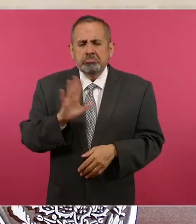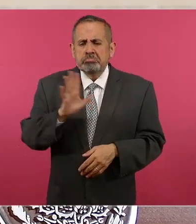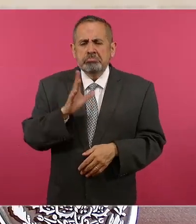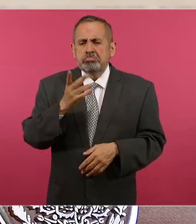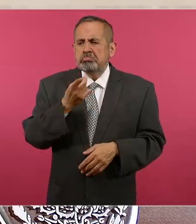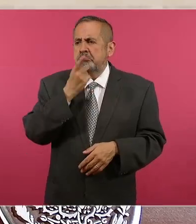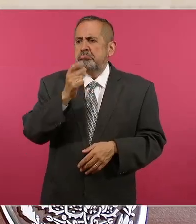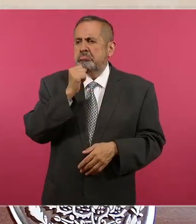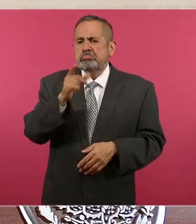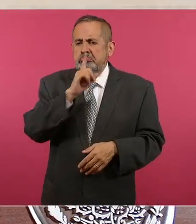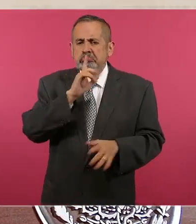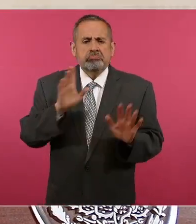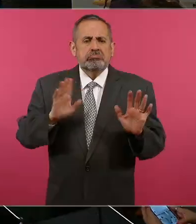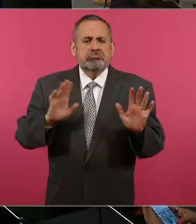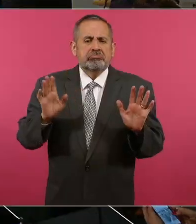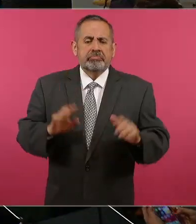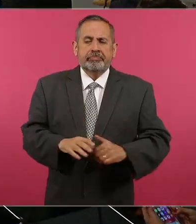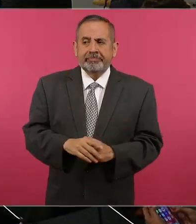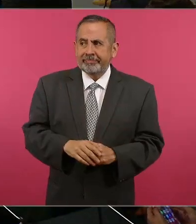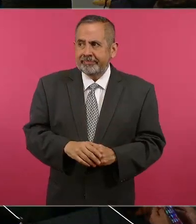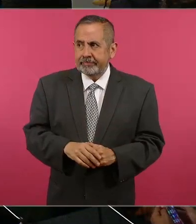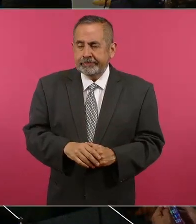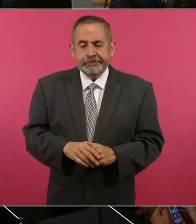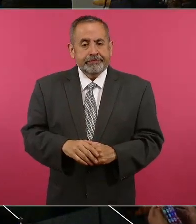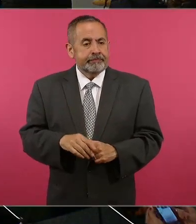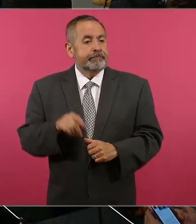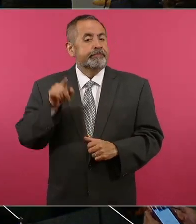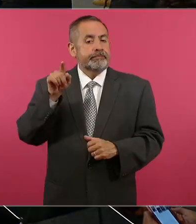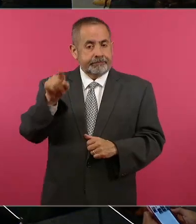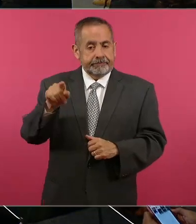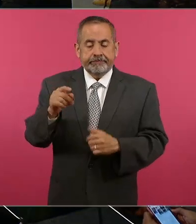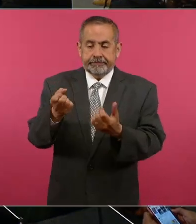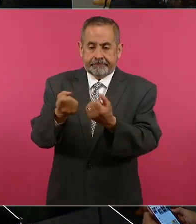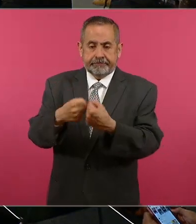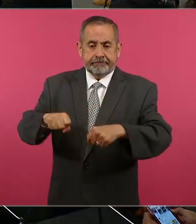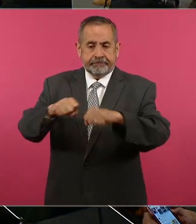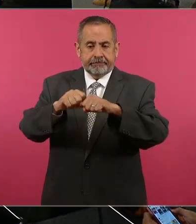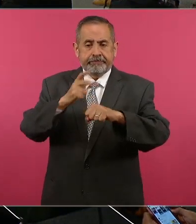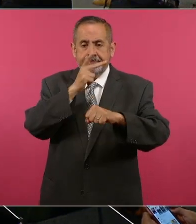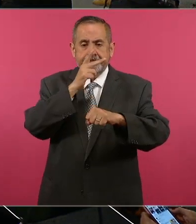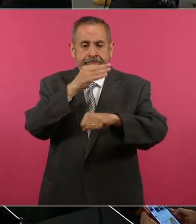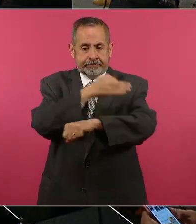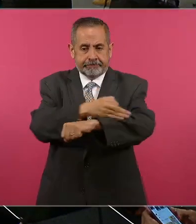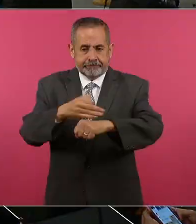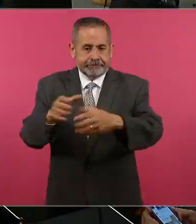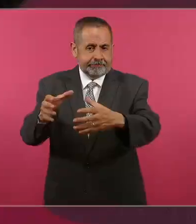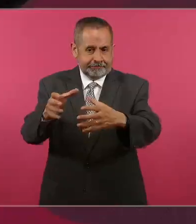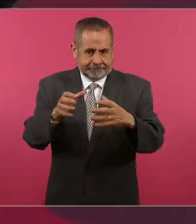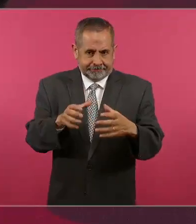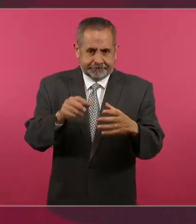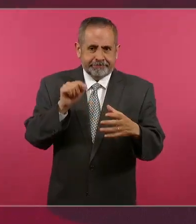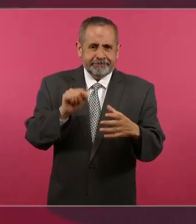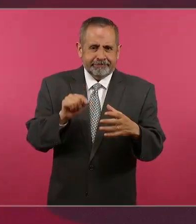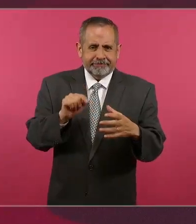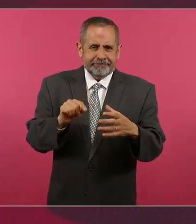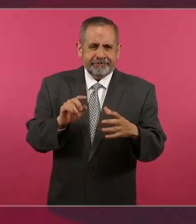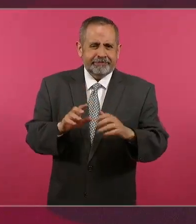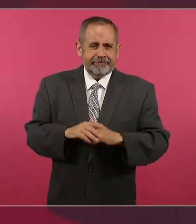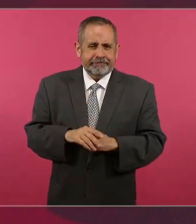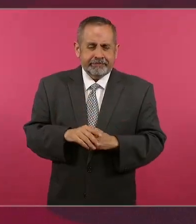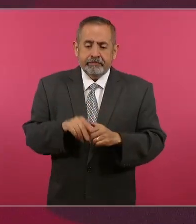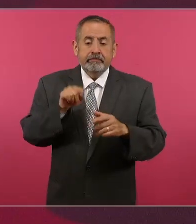Hay una sociedad de padres de familia que viene,